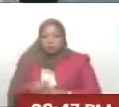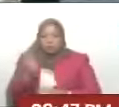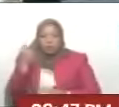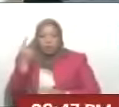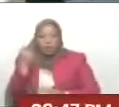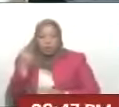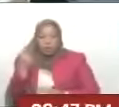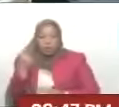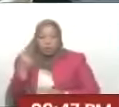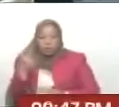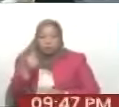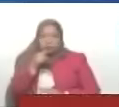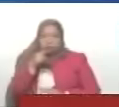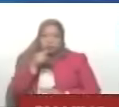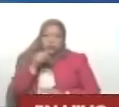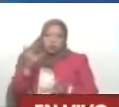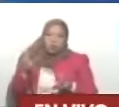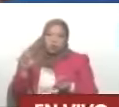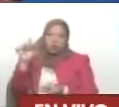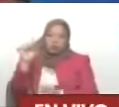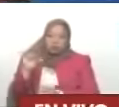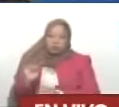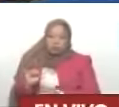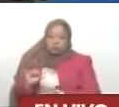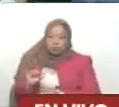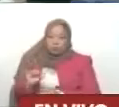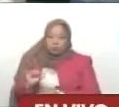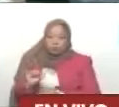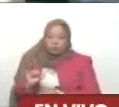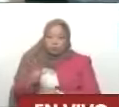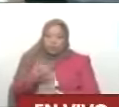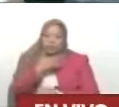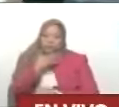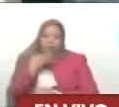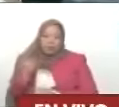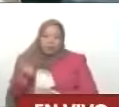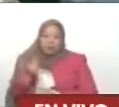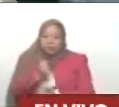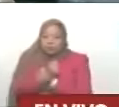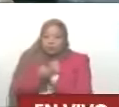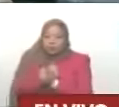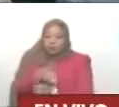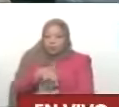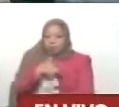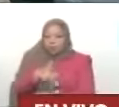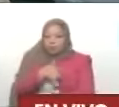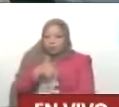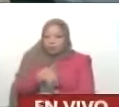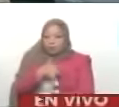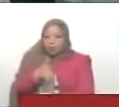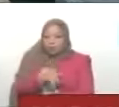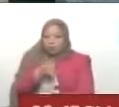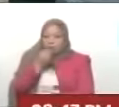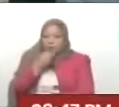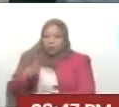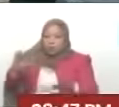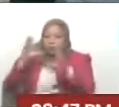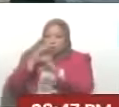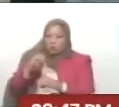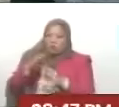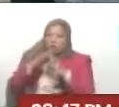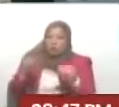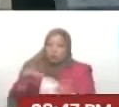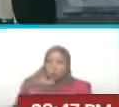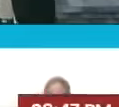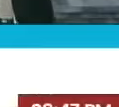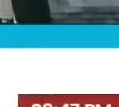El 11. Pero uno más pequeño. ¿Qué dice, no, bueno, Camila? Muy emocionado. Nada, buenas noches, presidente, a todos los